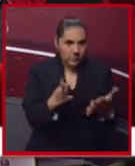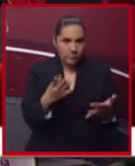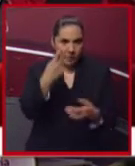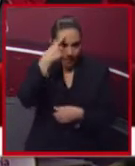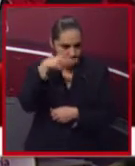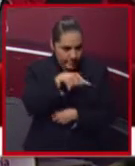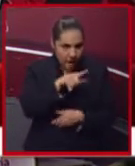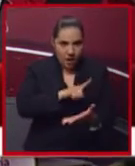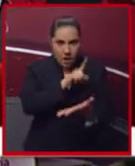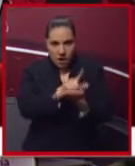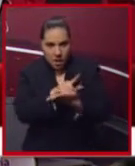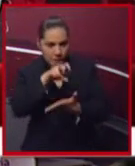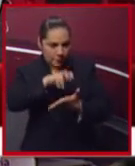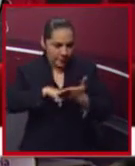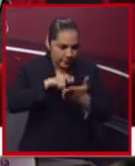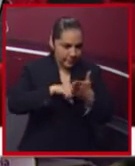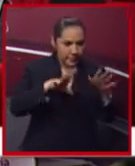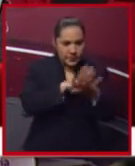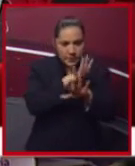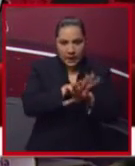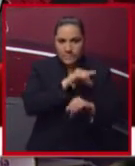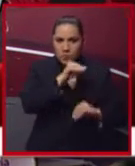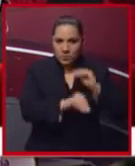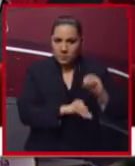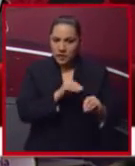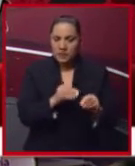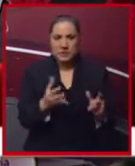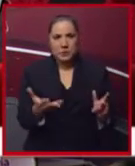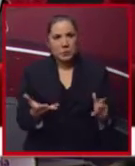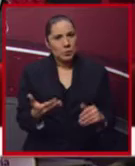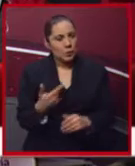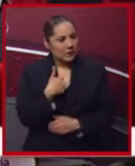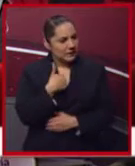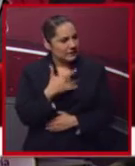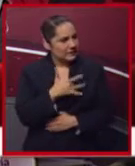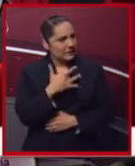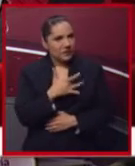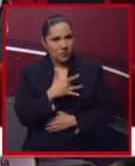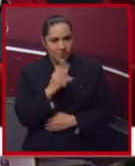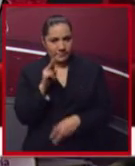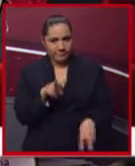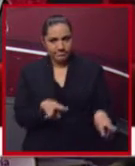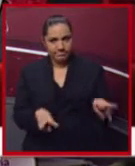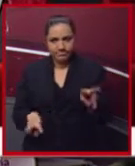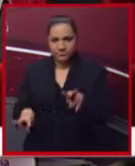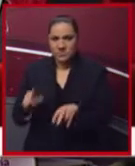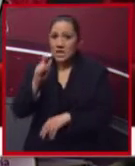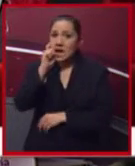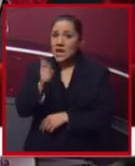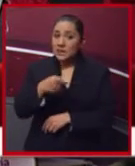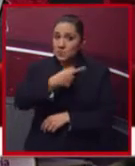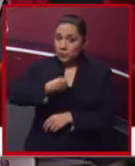me quedó muy claro que es una enorme responsabilidad en general de las y los diputados y muy